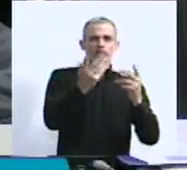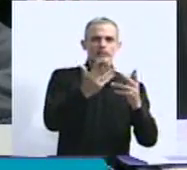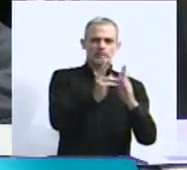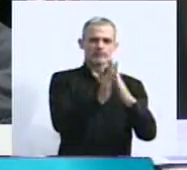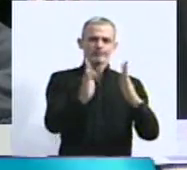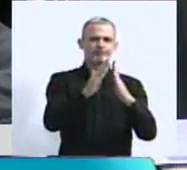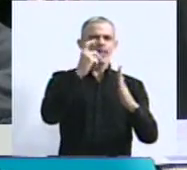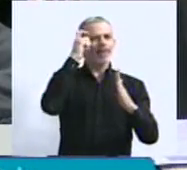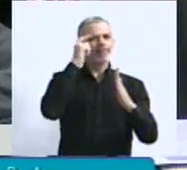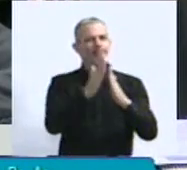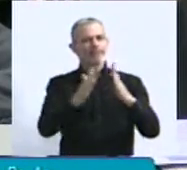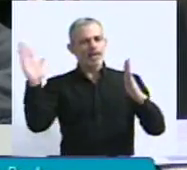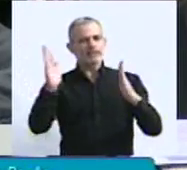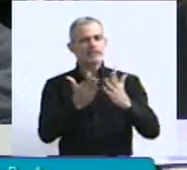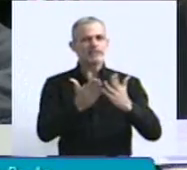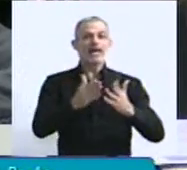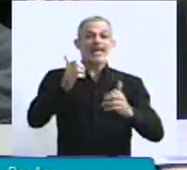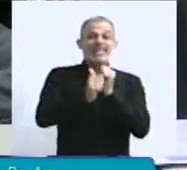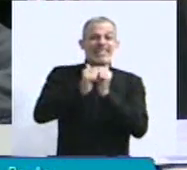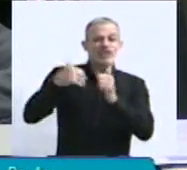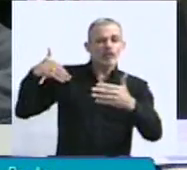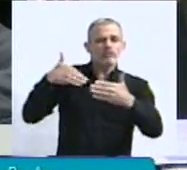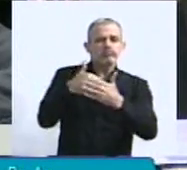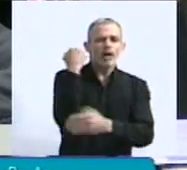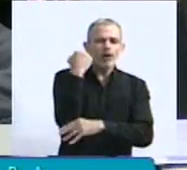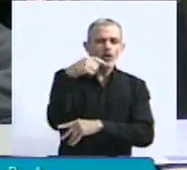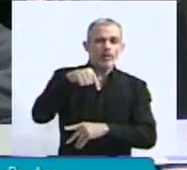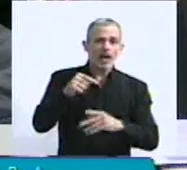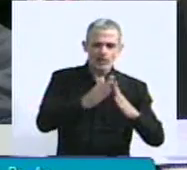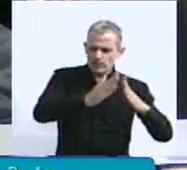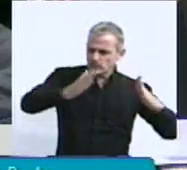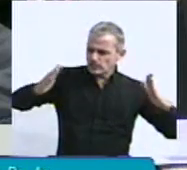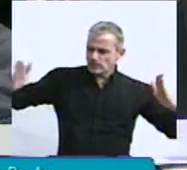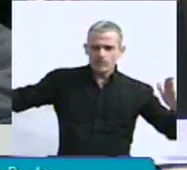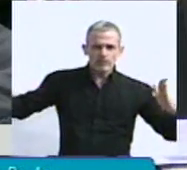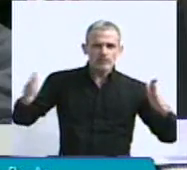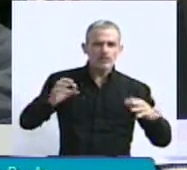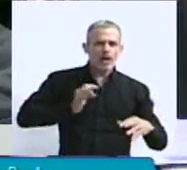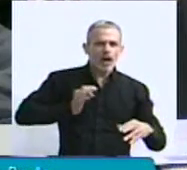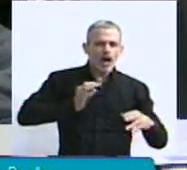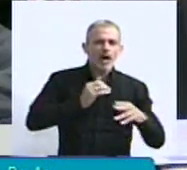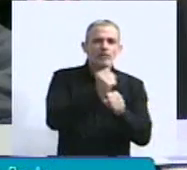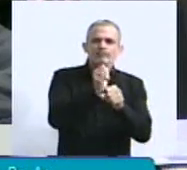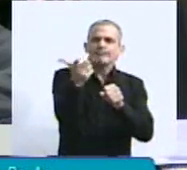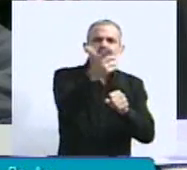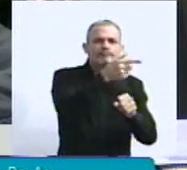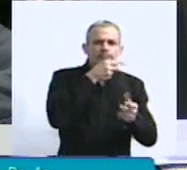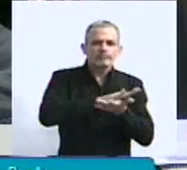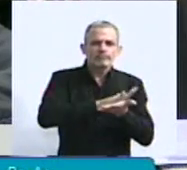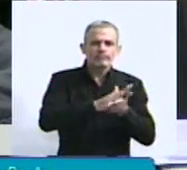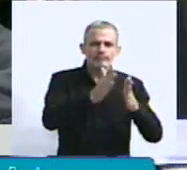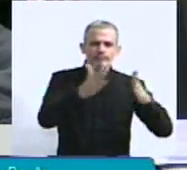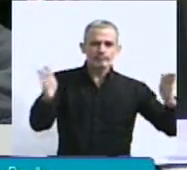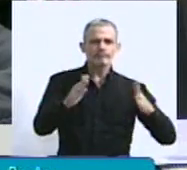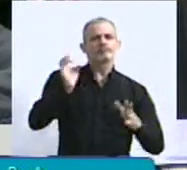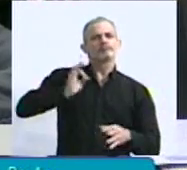Recordemos que nunca hubo en la historia económica de este país un ciclo tan largo de desempleo. En la década